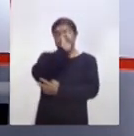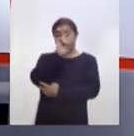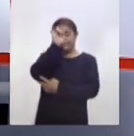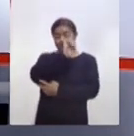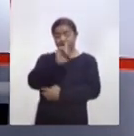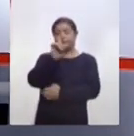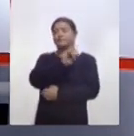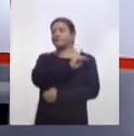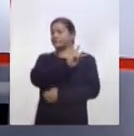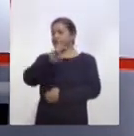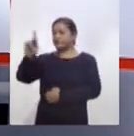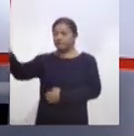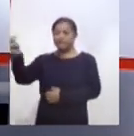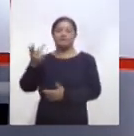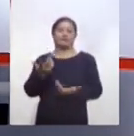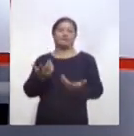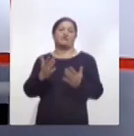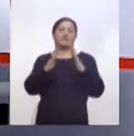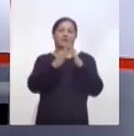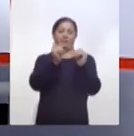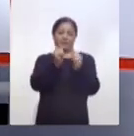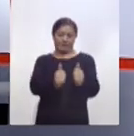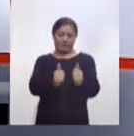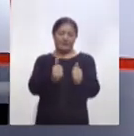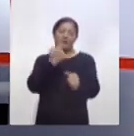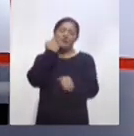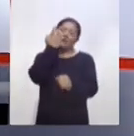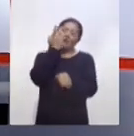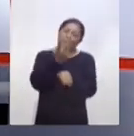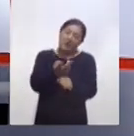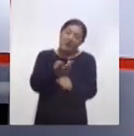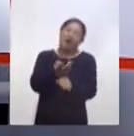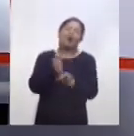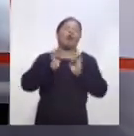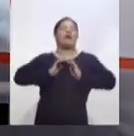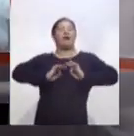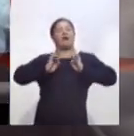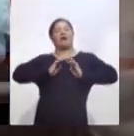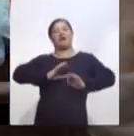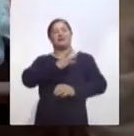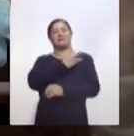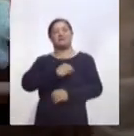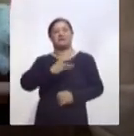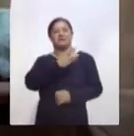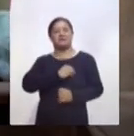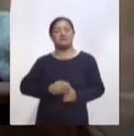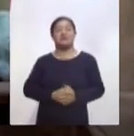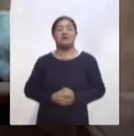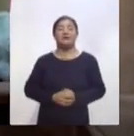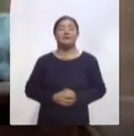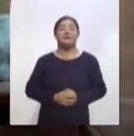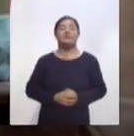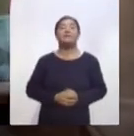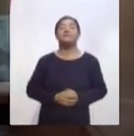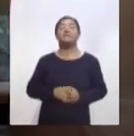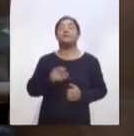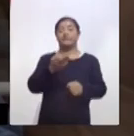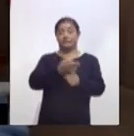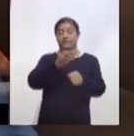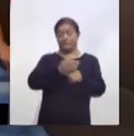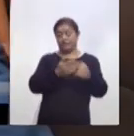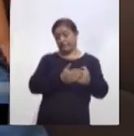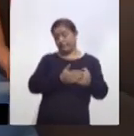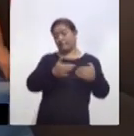para que el aislamiento voluntario sea más llevadero para sus hijos. Durante el periodo de contingencia